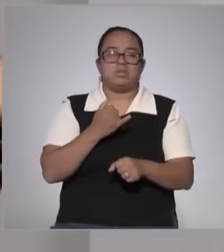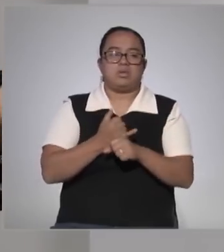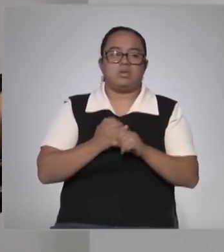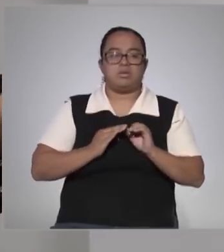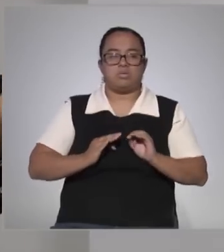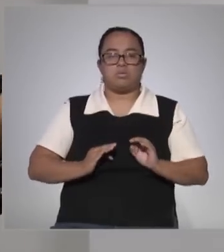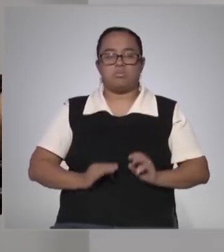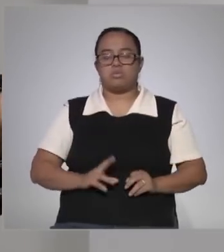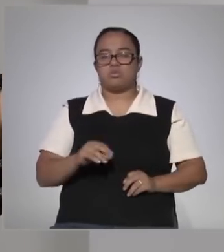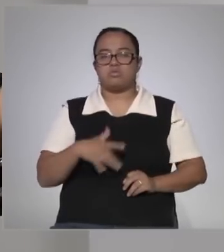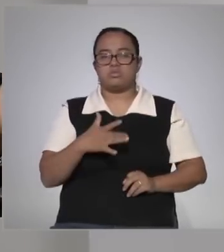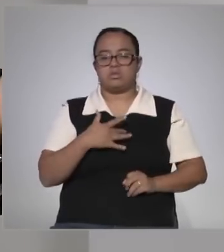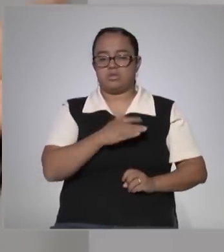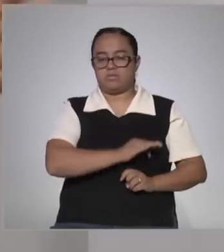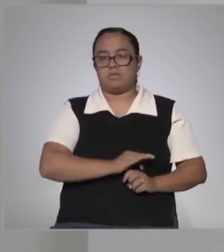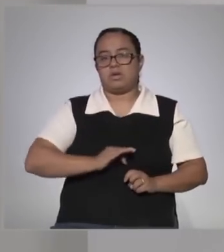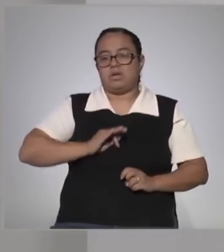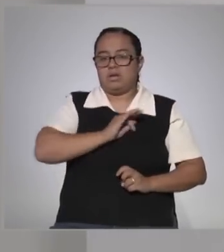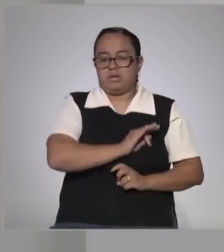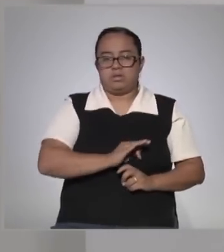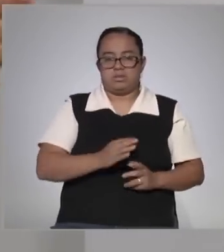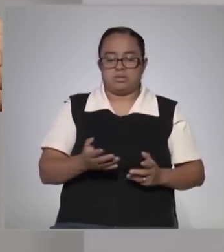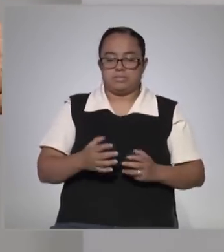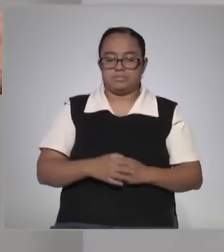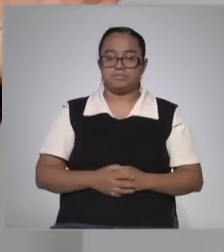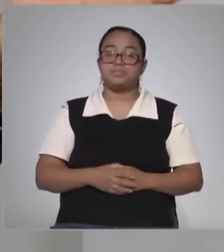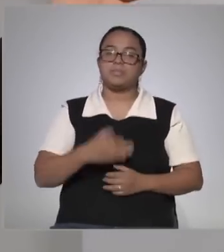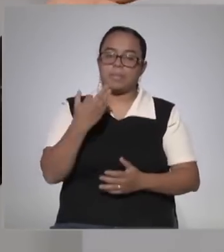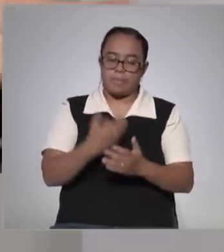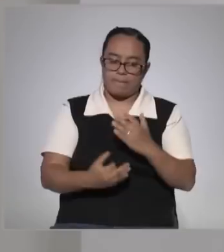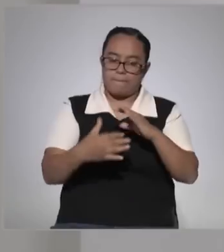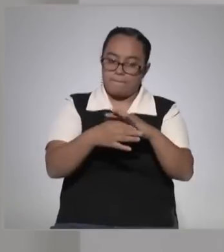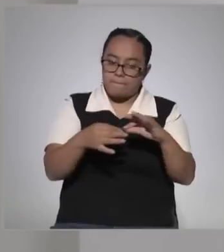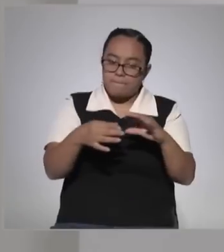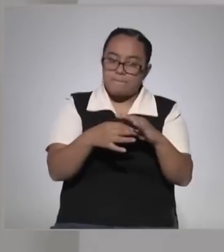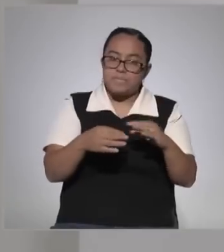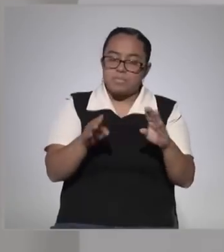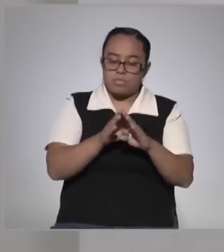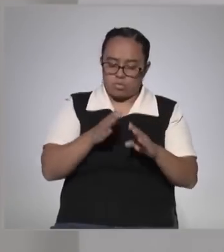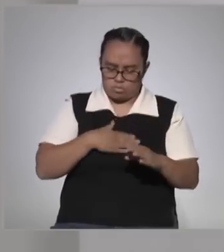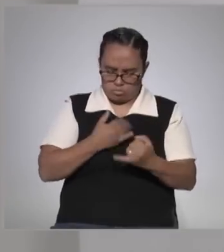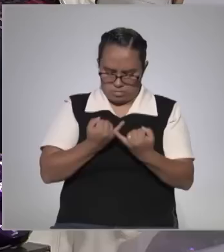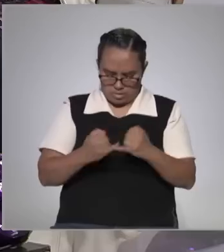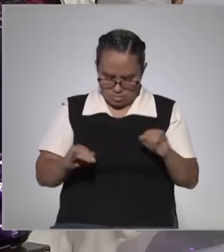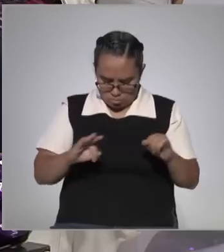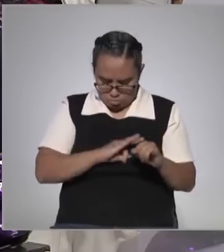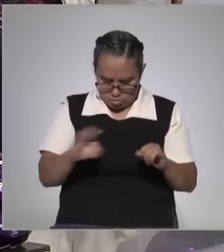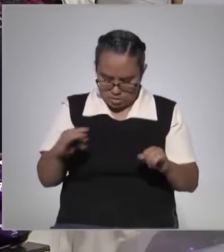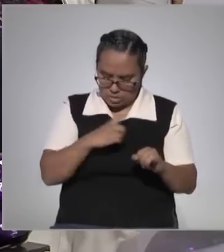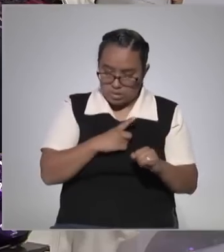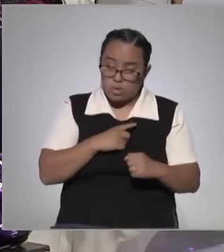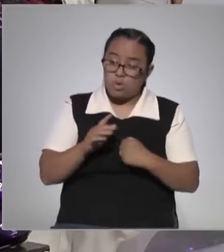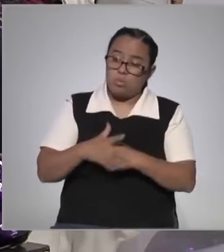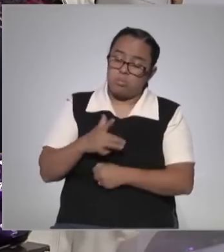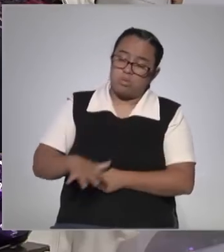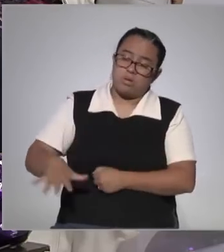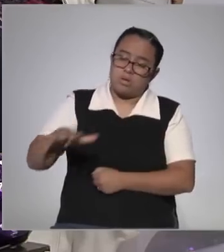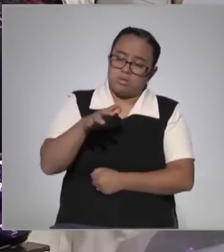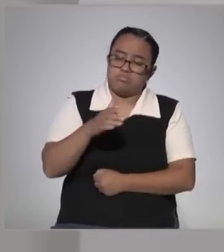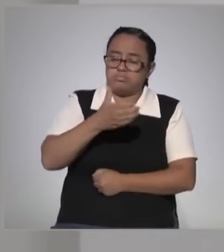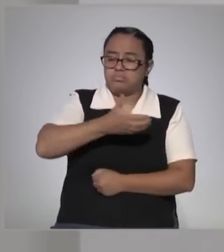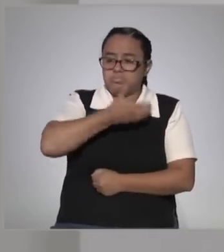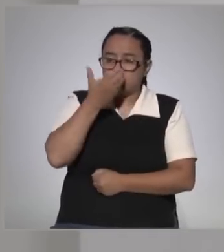como para la otra persona. Entonces, no se nos enseña también esa parte de la autonomía porque vivimos en una sociedad